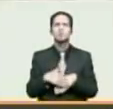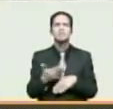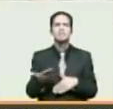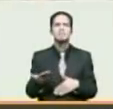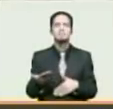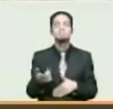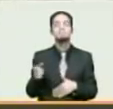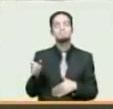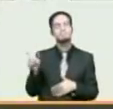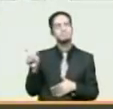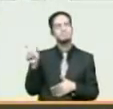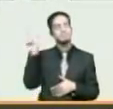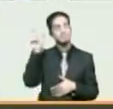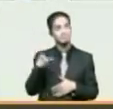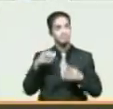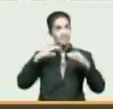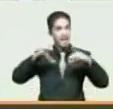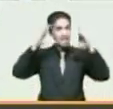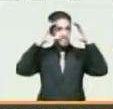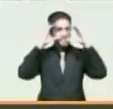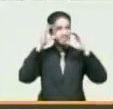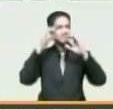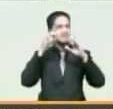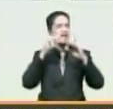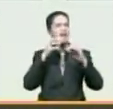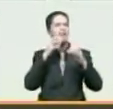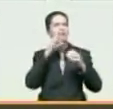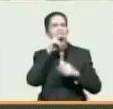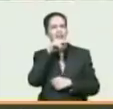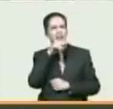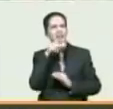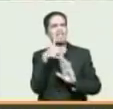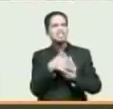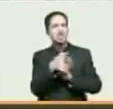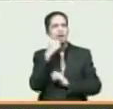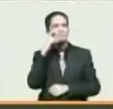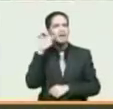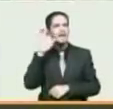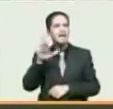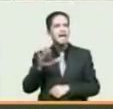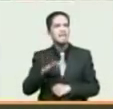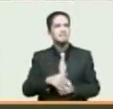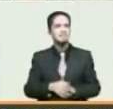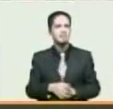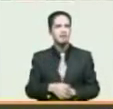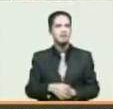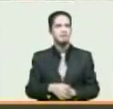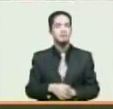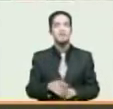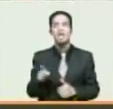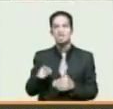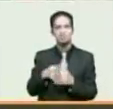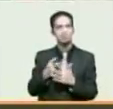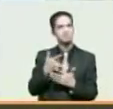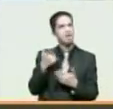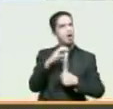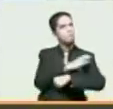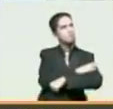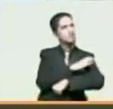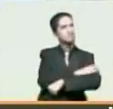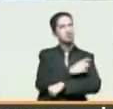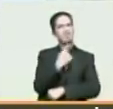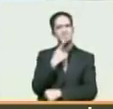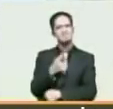dio unas declaraciones sobre la venganza y vino la derecha y inmediatamente la satanizaron a Delcy. O sea, van